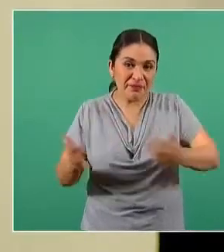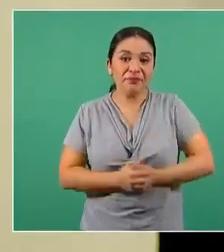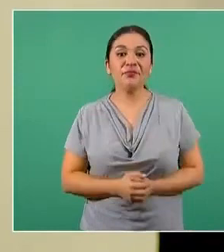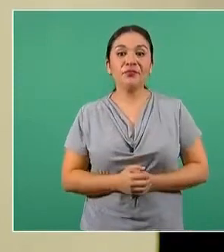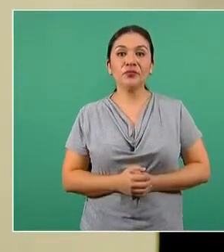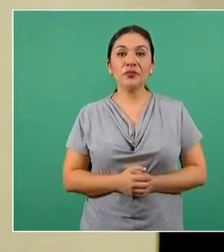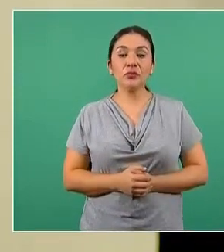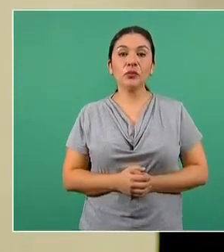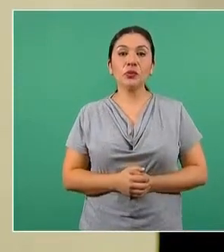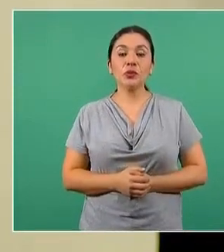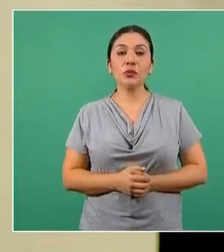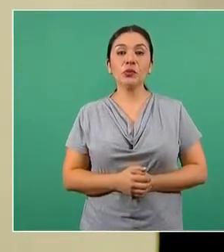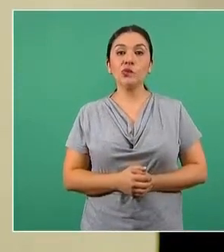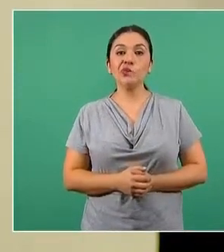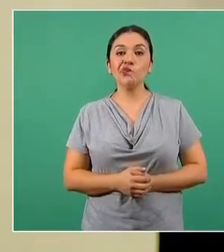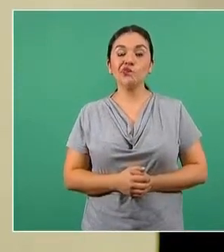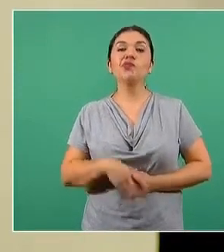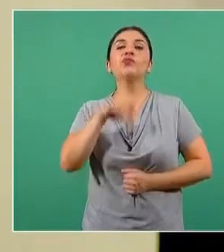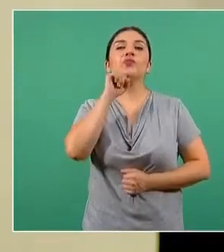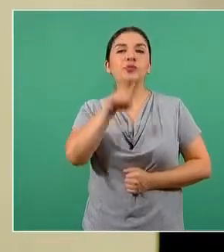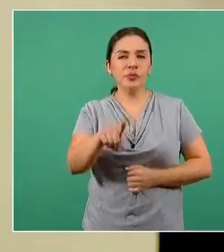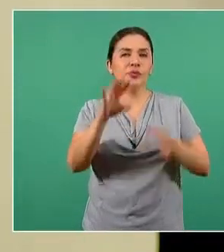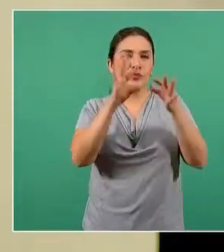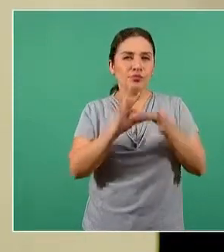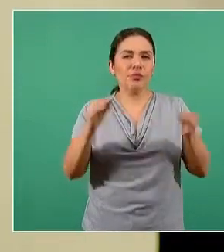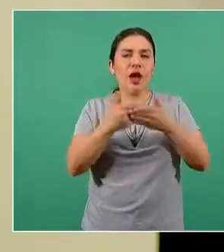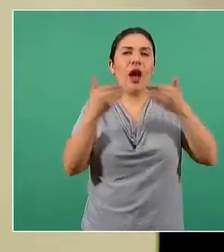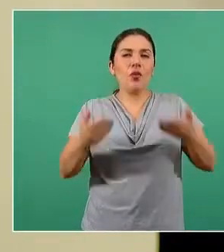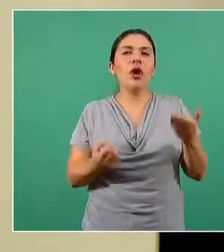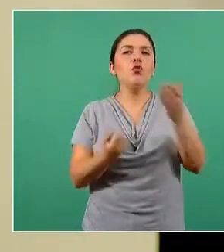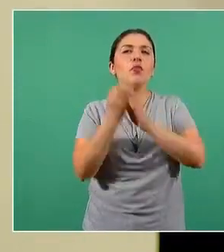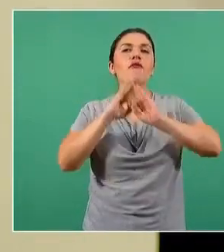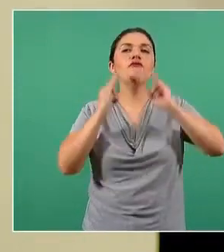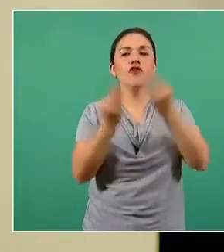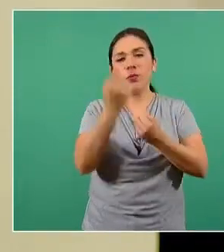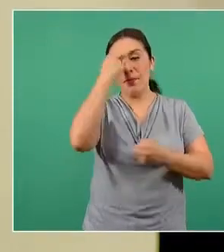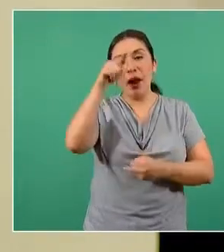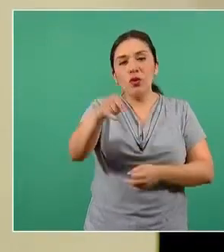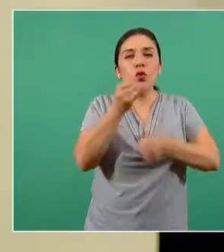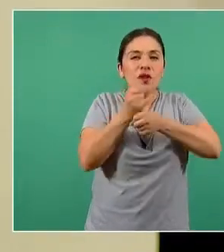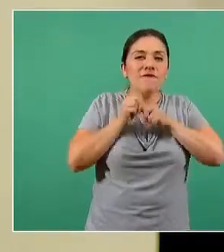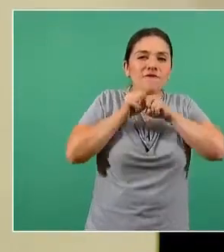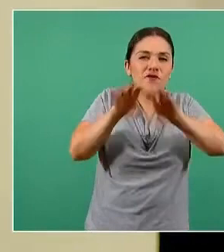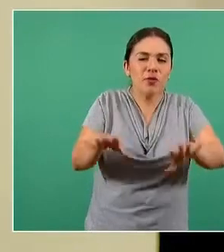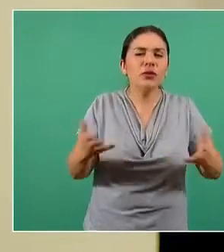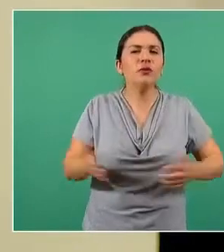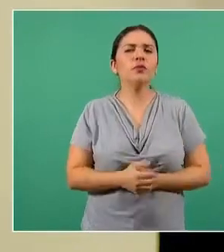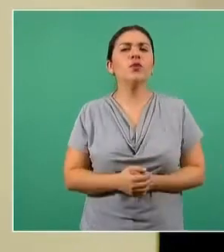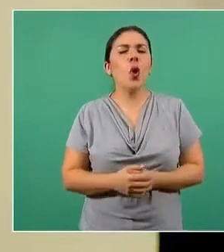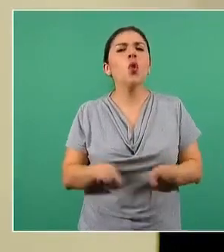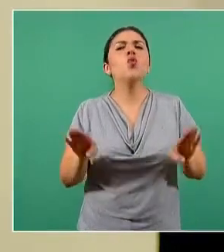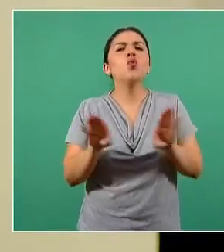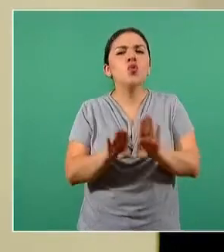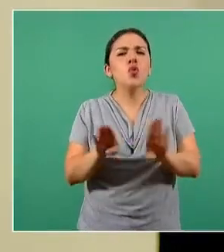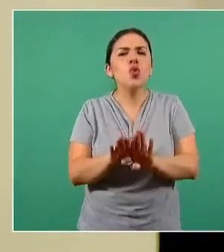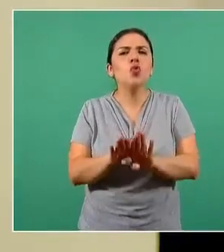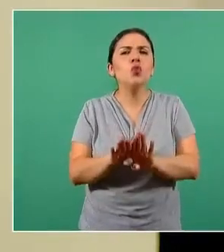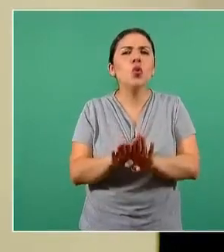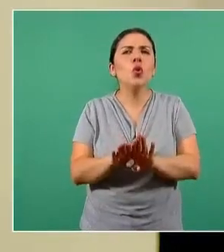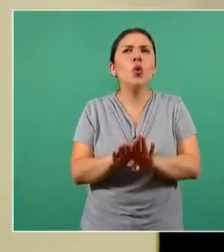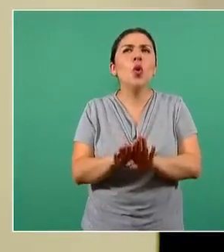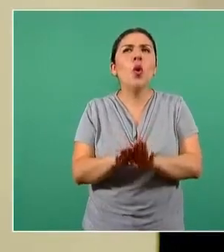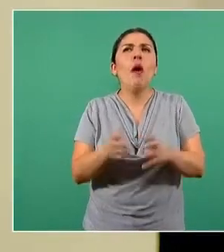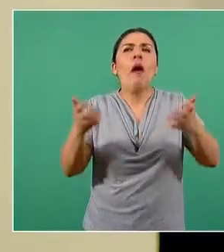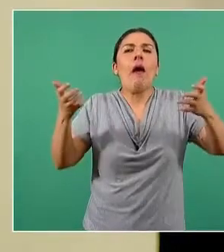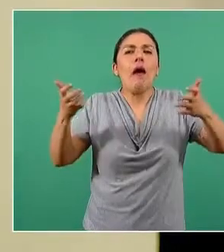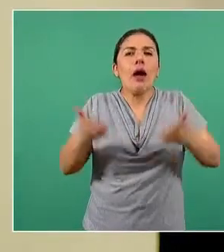Bueno, ya ahorita precisamente abordando este nuevo esquema de información, ¿cómo se va precisamente